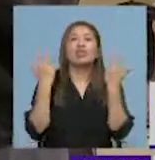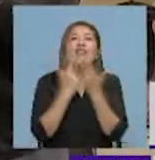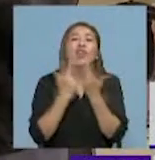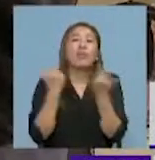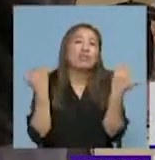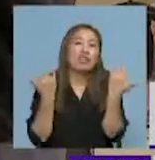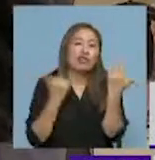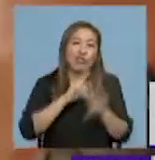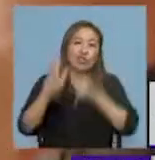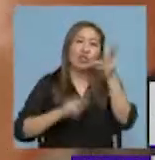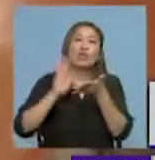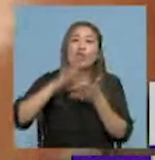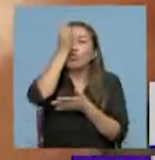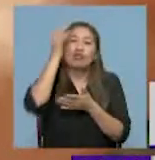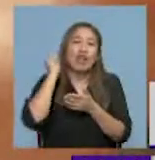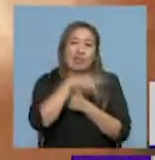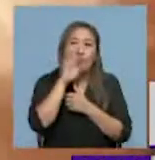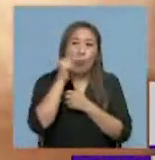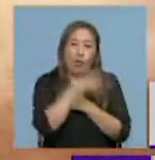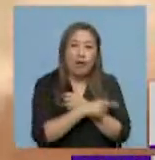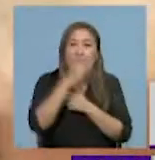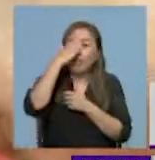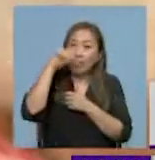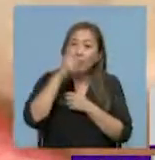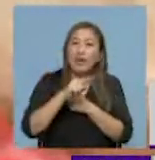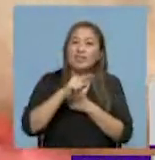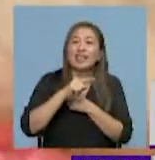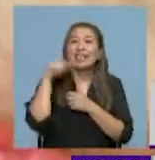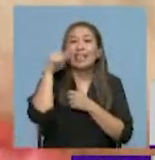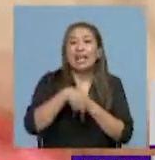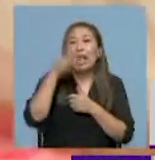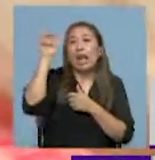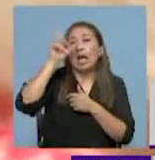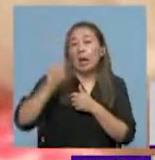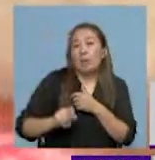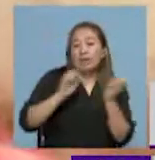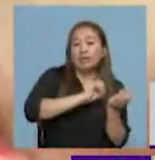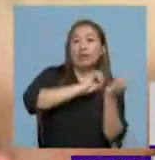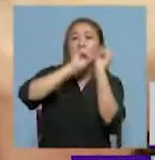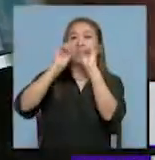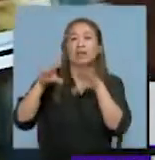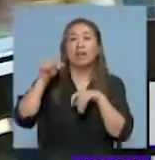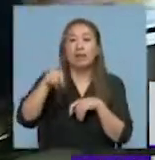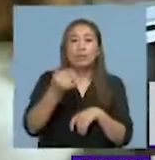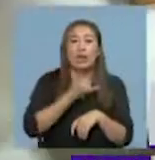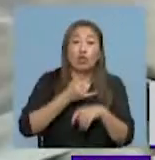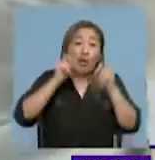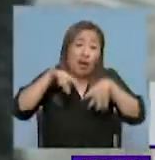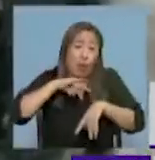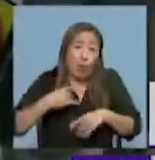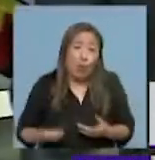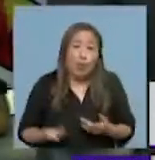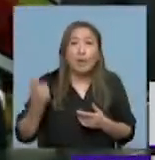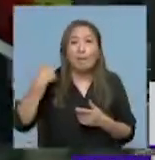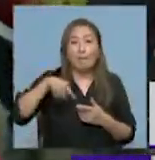12 años aquí después de la famosa grieta del país se ha trasladado en este caso a jujuy pero